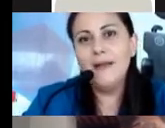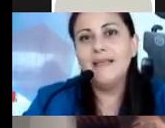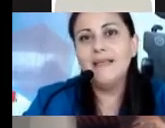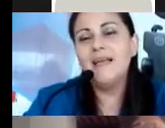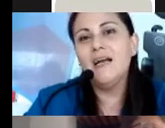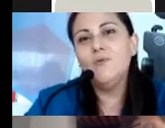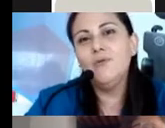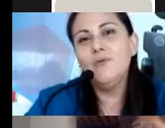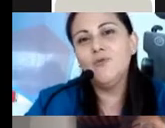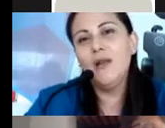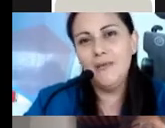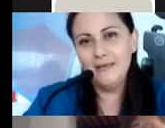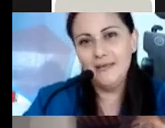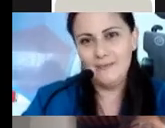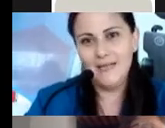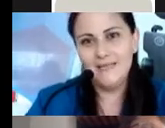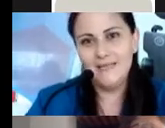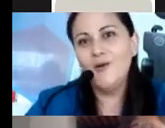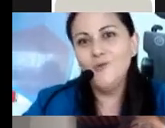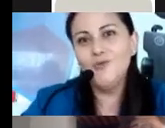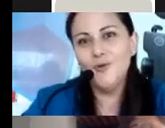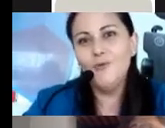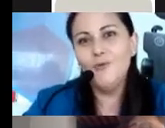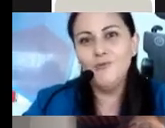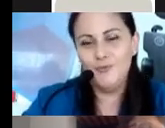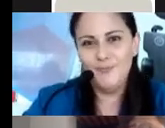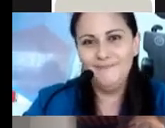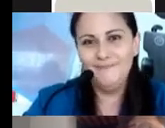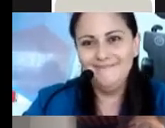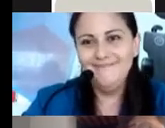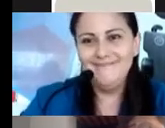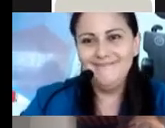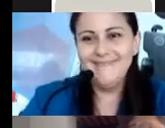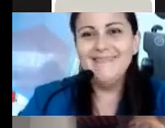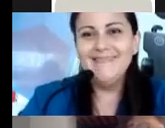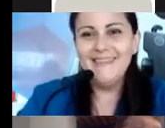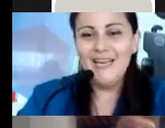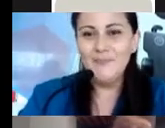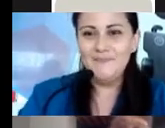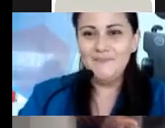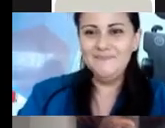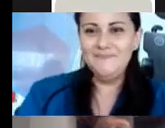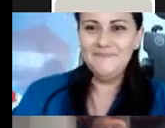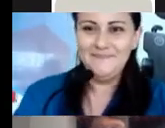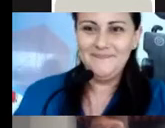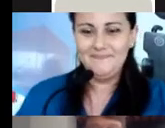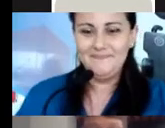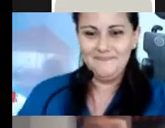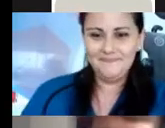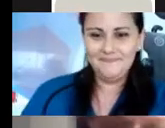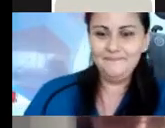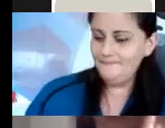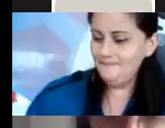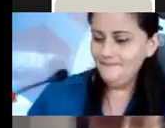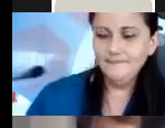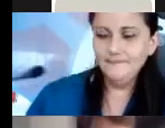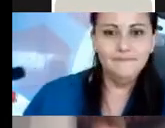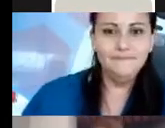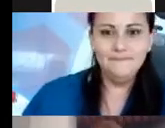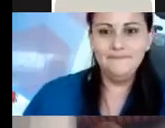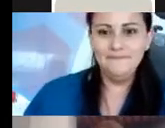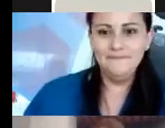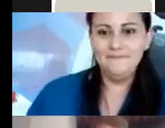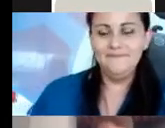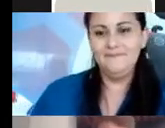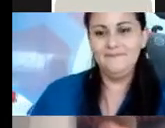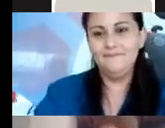marco para que se hagan una sola pieza, para que se hagan un solo conjunto. Leo. Muchas gracias, María Amalia,